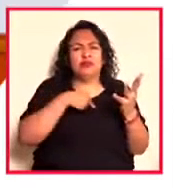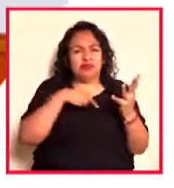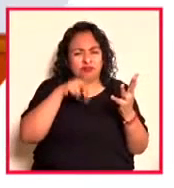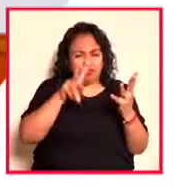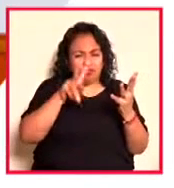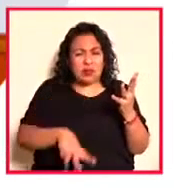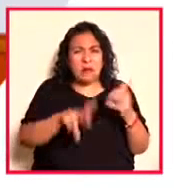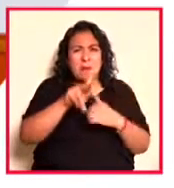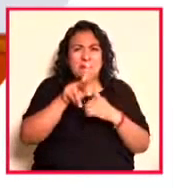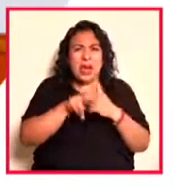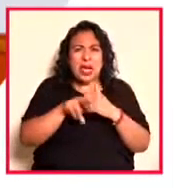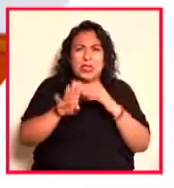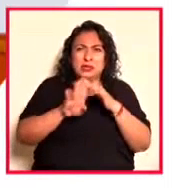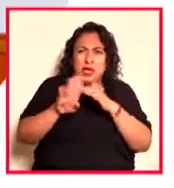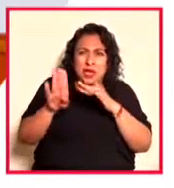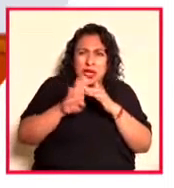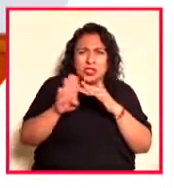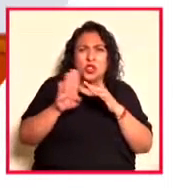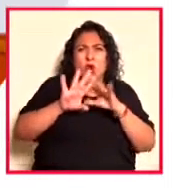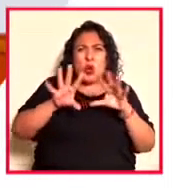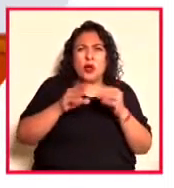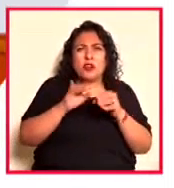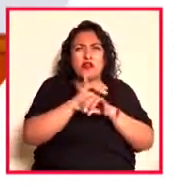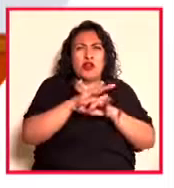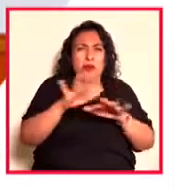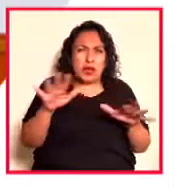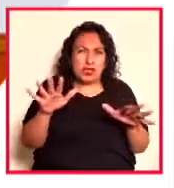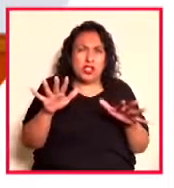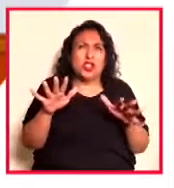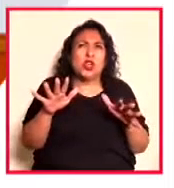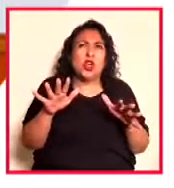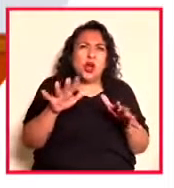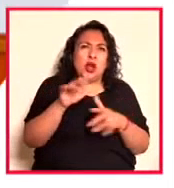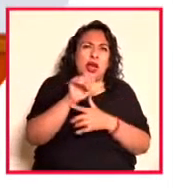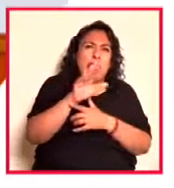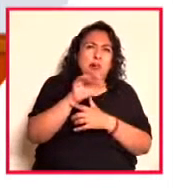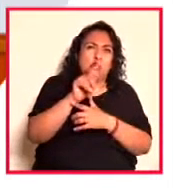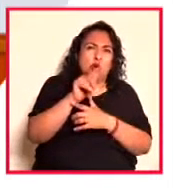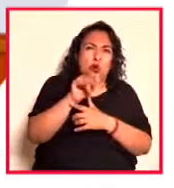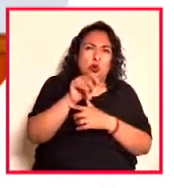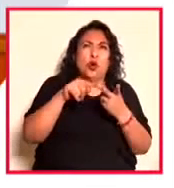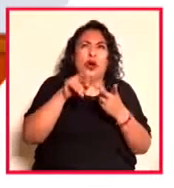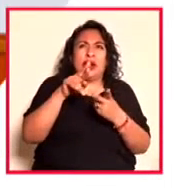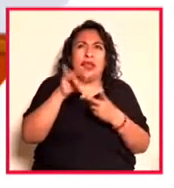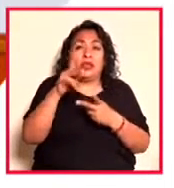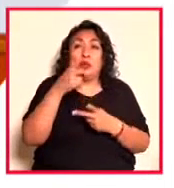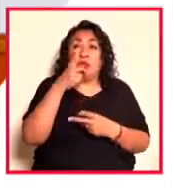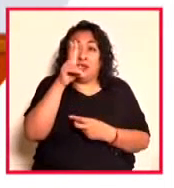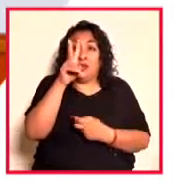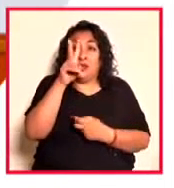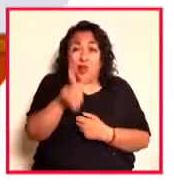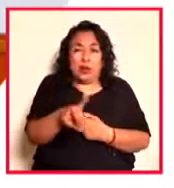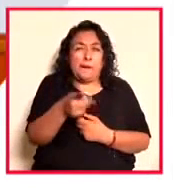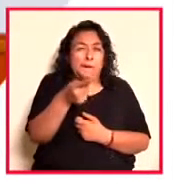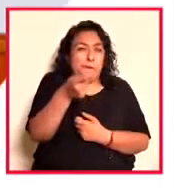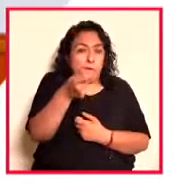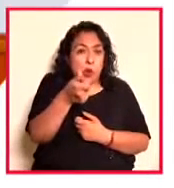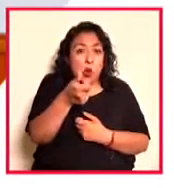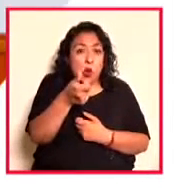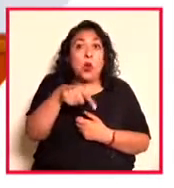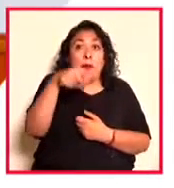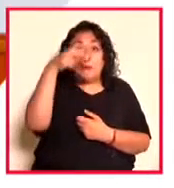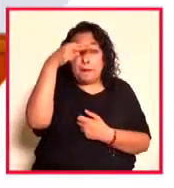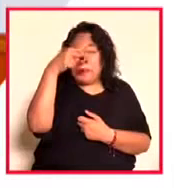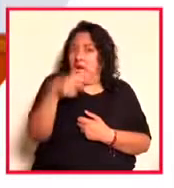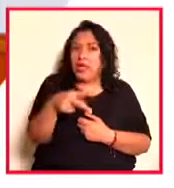inmigración. Los datos, las cifras en términos absolutos y relativos nos dicen que en realidad muy poco y que México